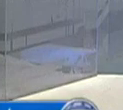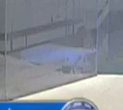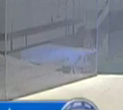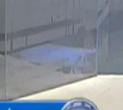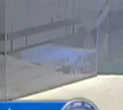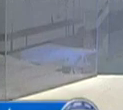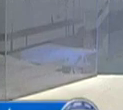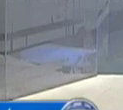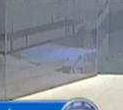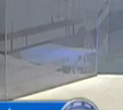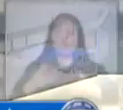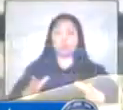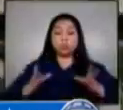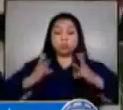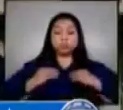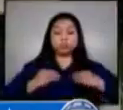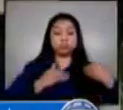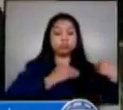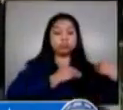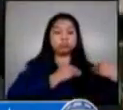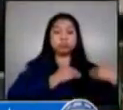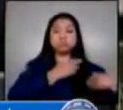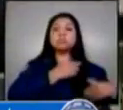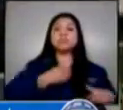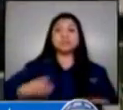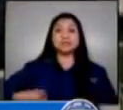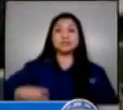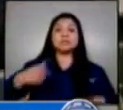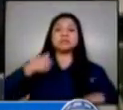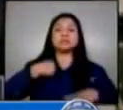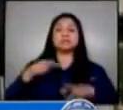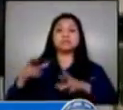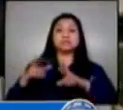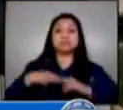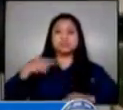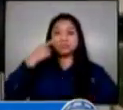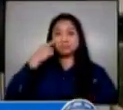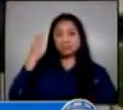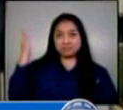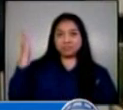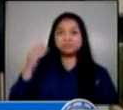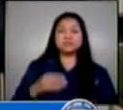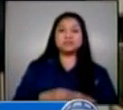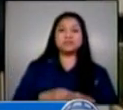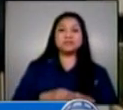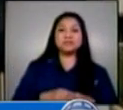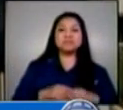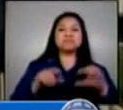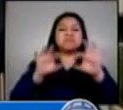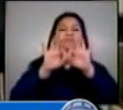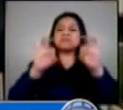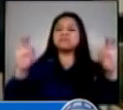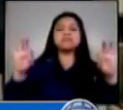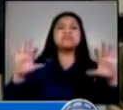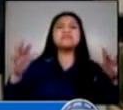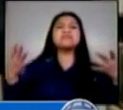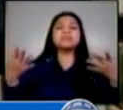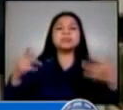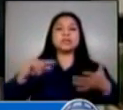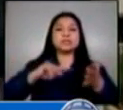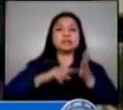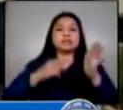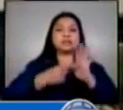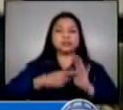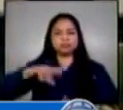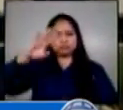escuela politécnica recibí este botón qué significa ser el comandante general